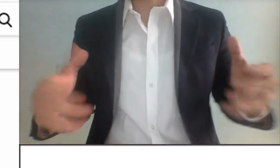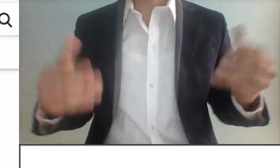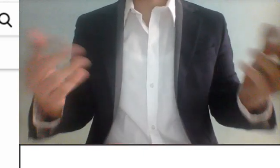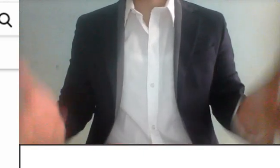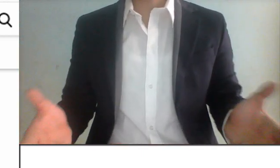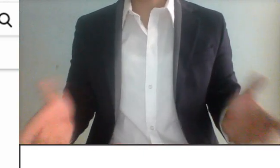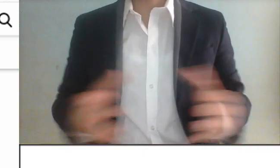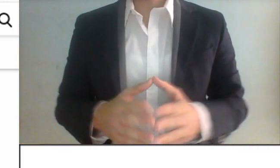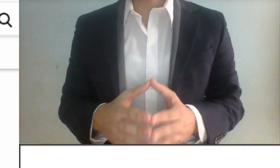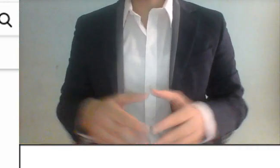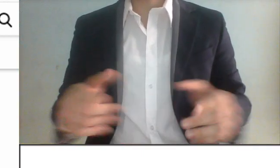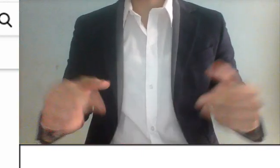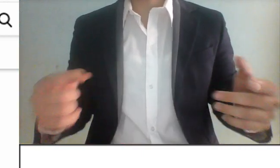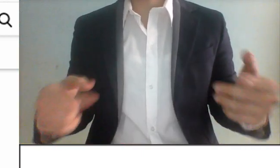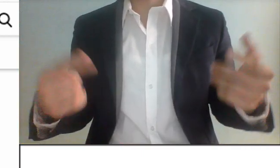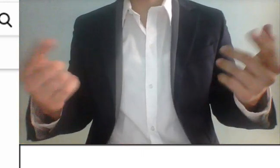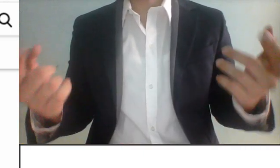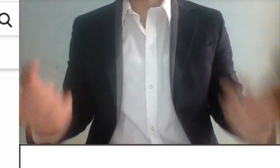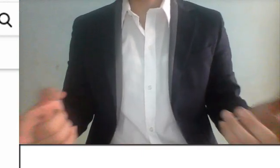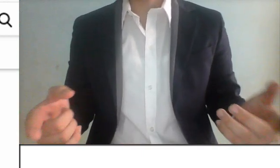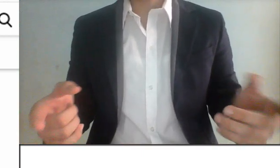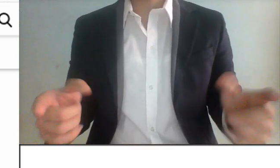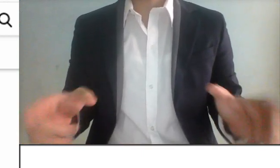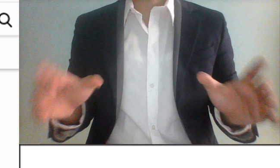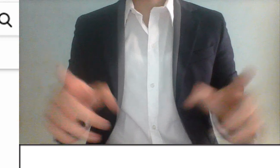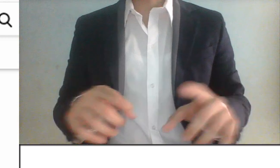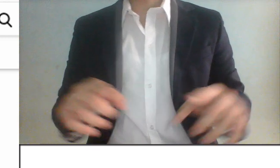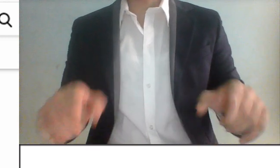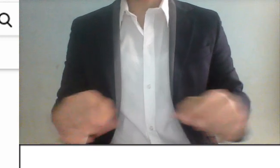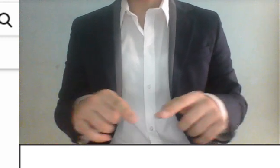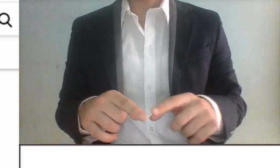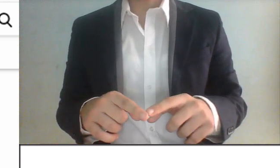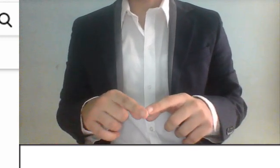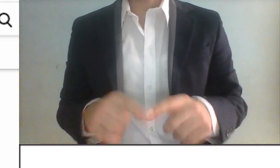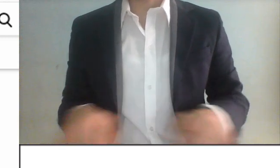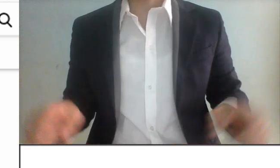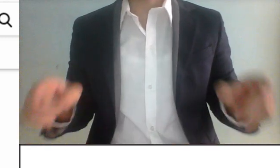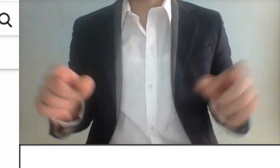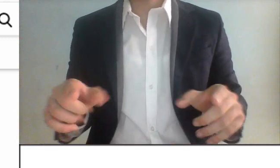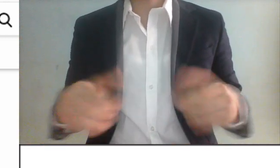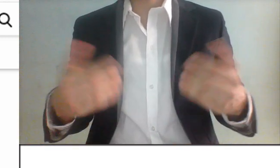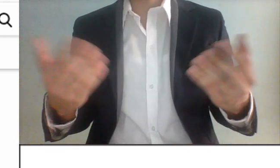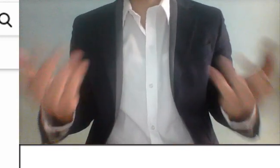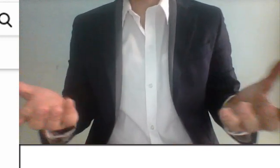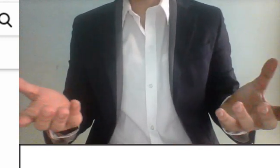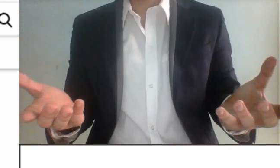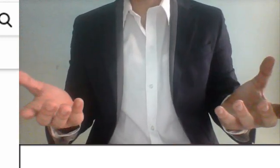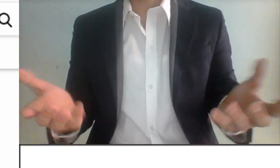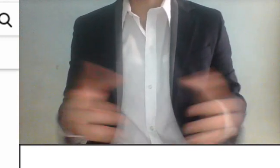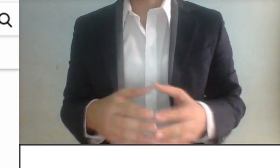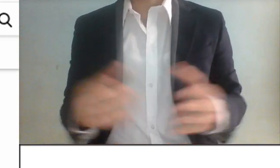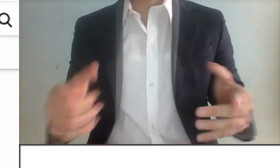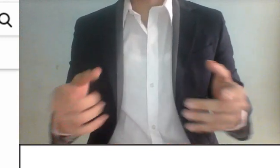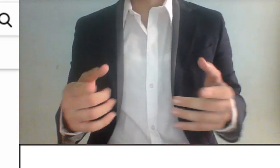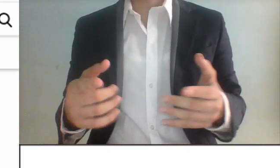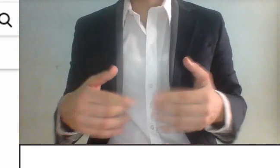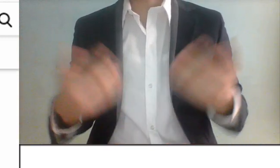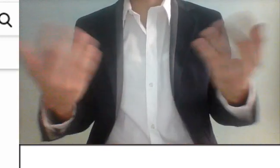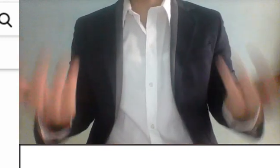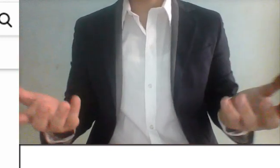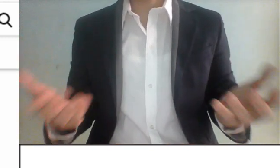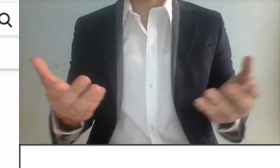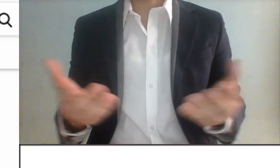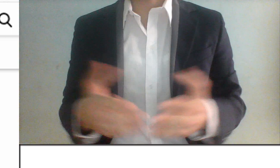todo está básicamente fundamentado y a carpetas de investigaciones las cuales no solamente corresponden investigaciones internas de nuestro país sino que también